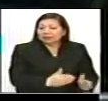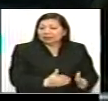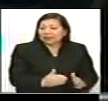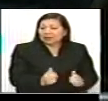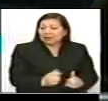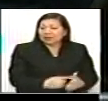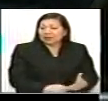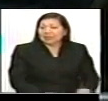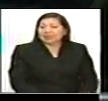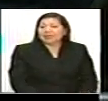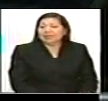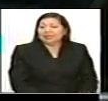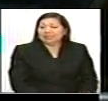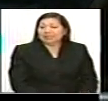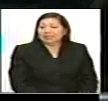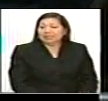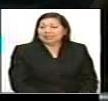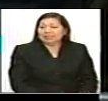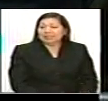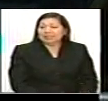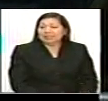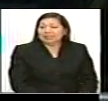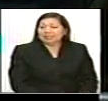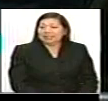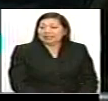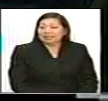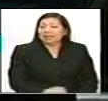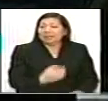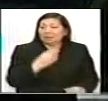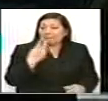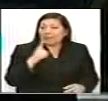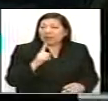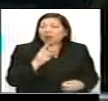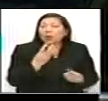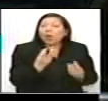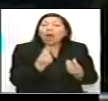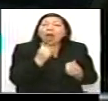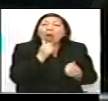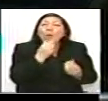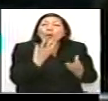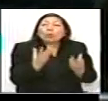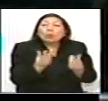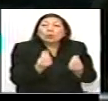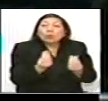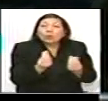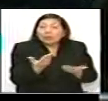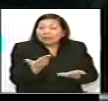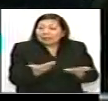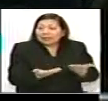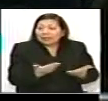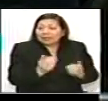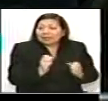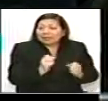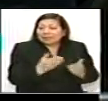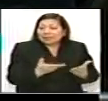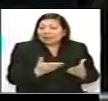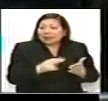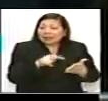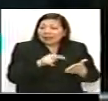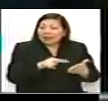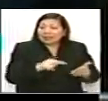o el higrógrafo para la humedad relativa, entonces solo él hacía esas